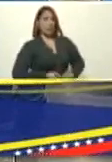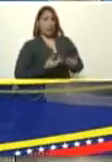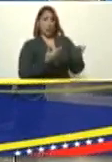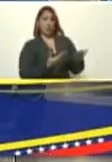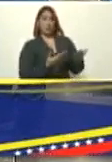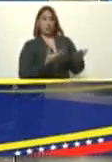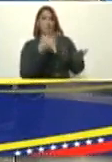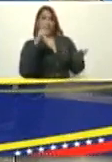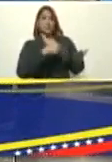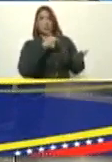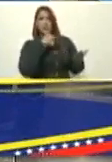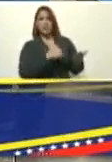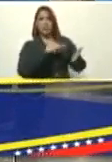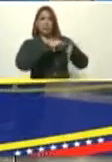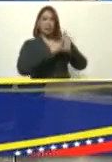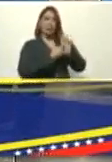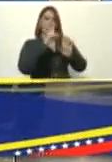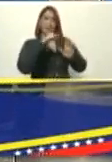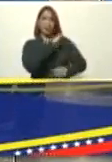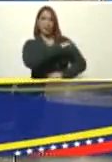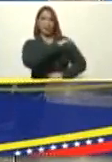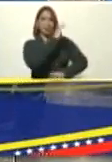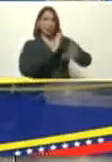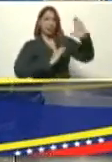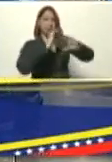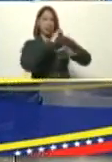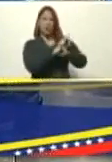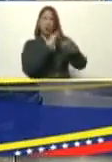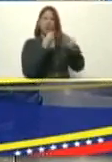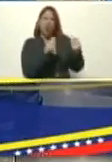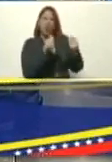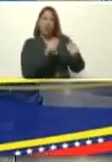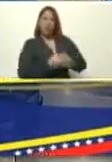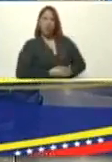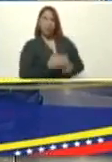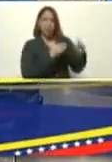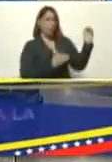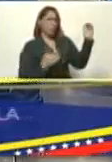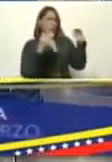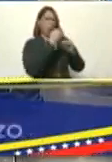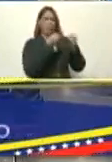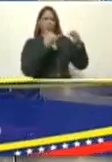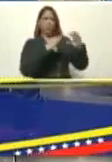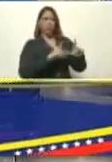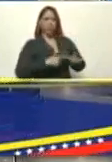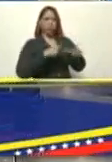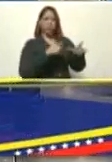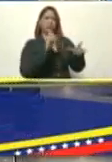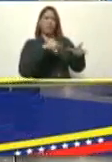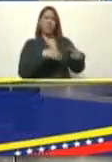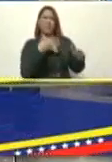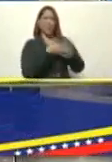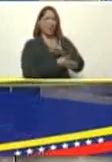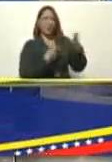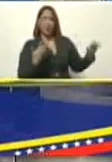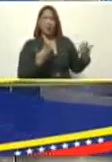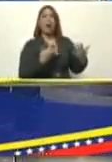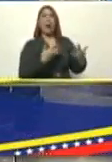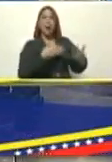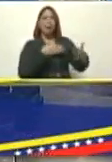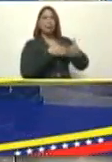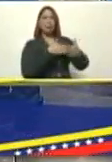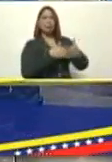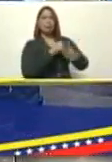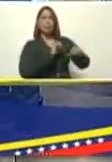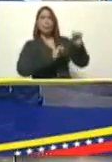la información técnica del comité científico que cómo se incrementan los títulos de anticuerpos con la neutralizante de la tercera